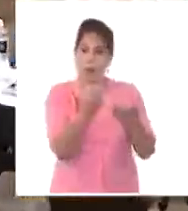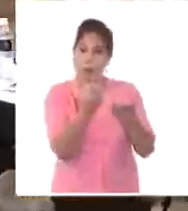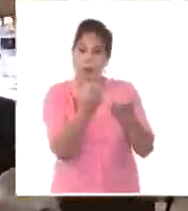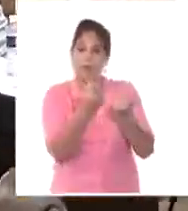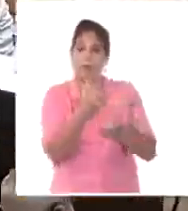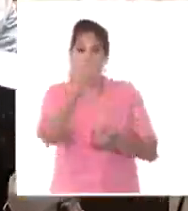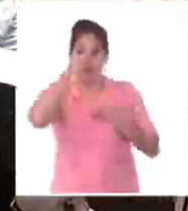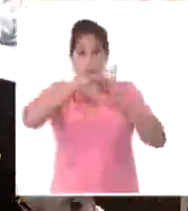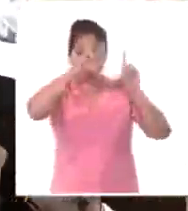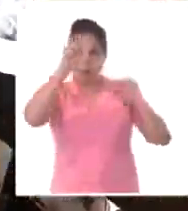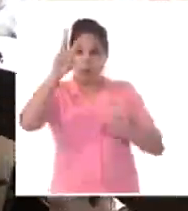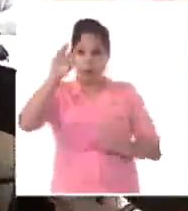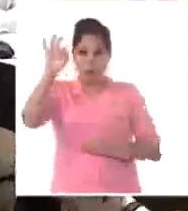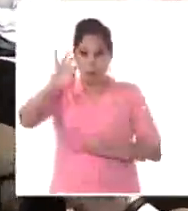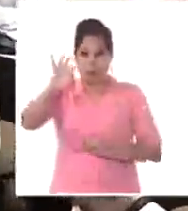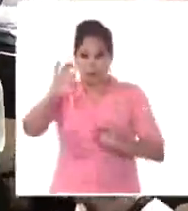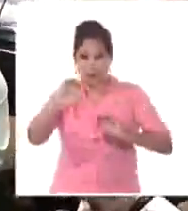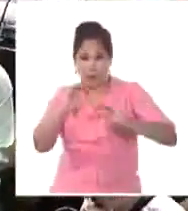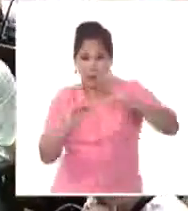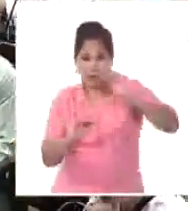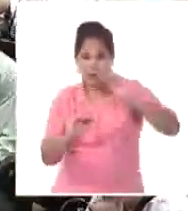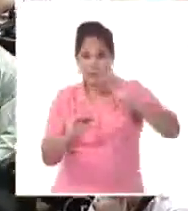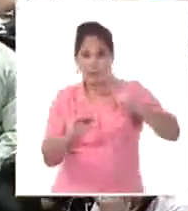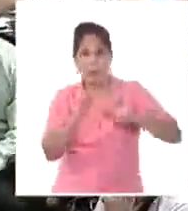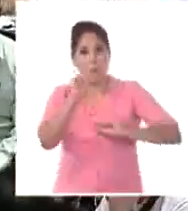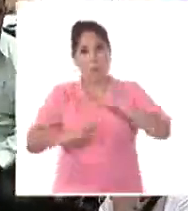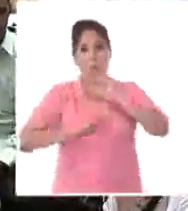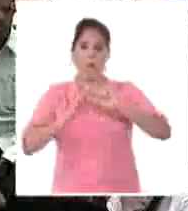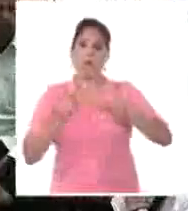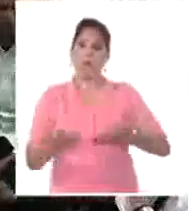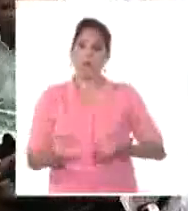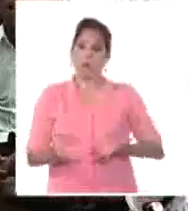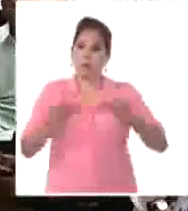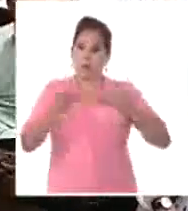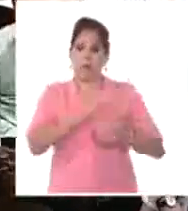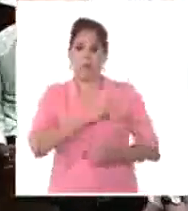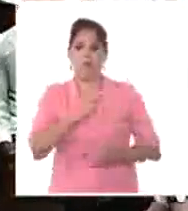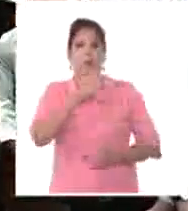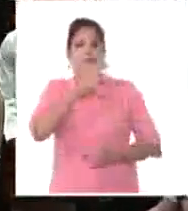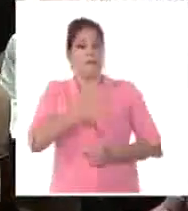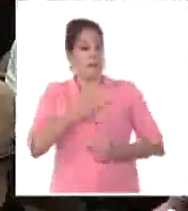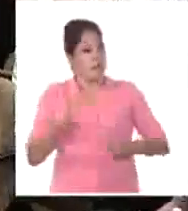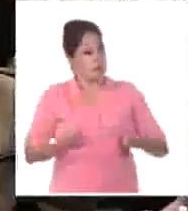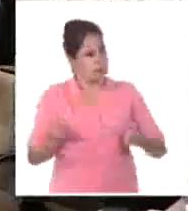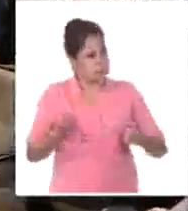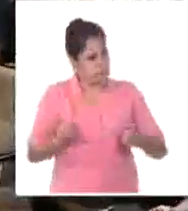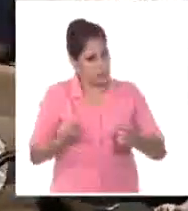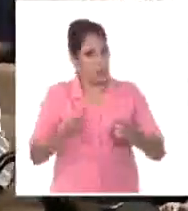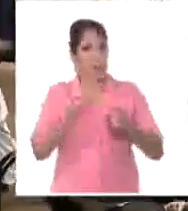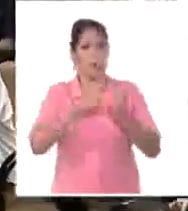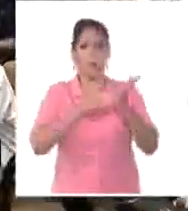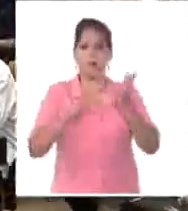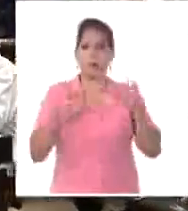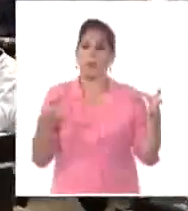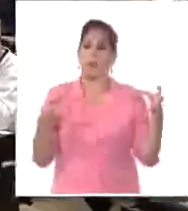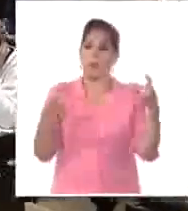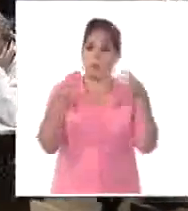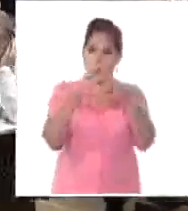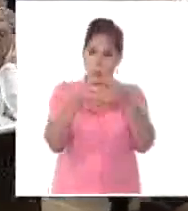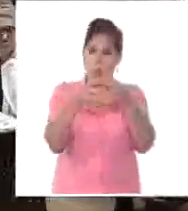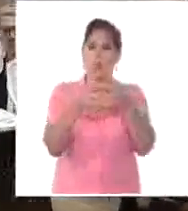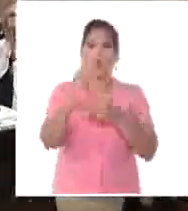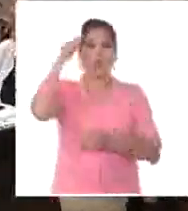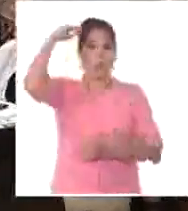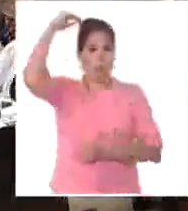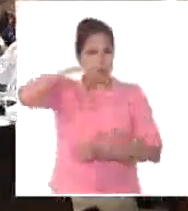del 30%, la revolución creció política y moralmente, con Fidel al frente y un partido de unidad